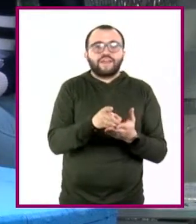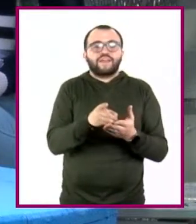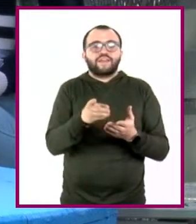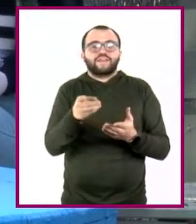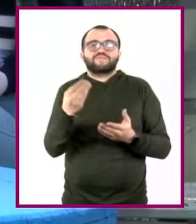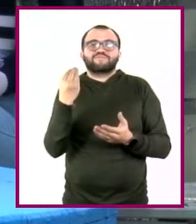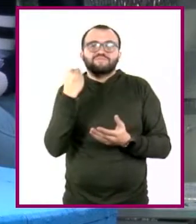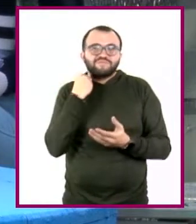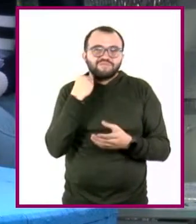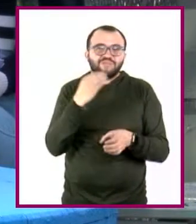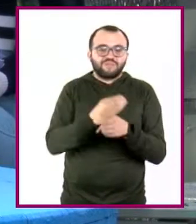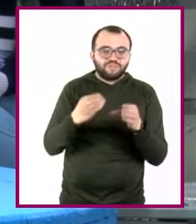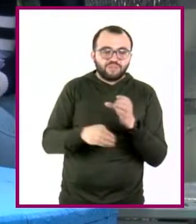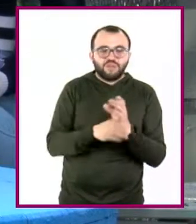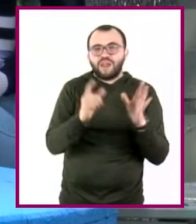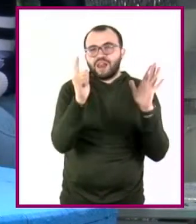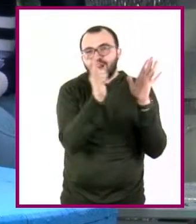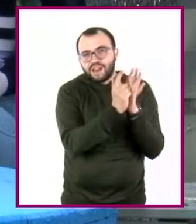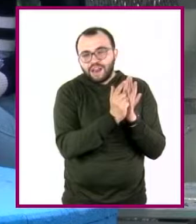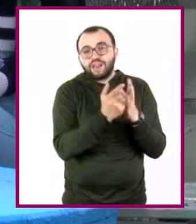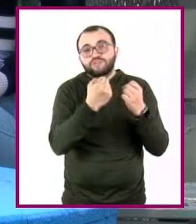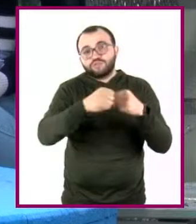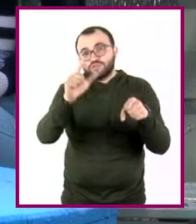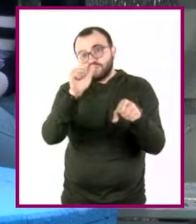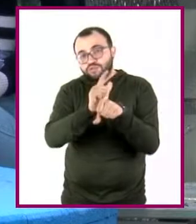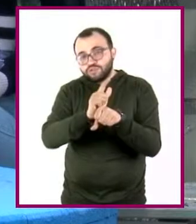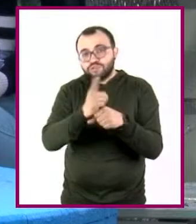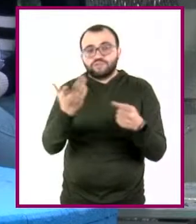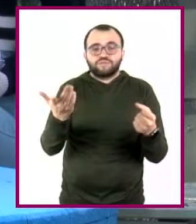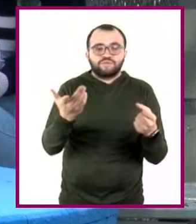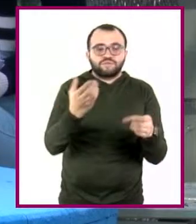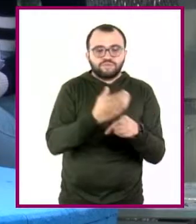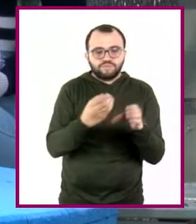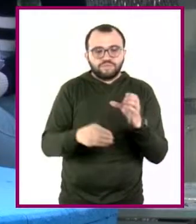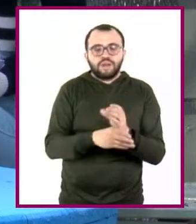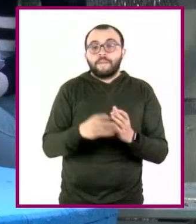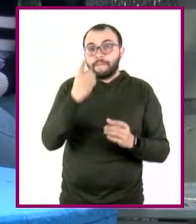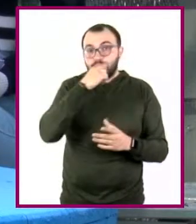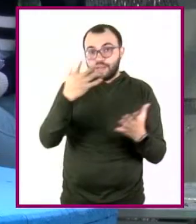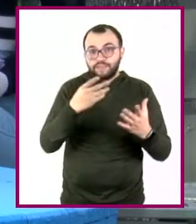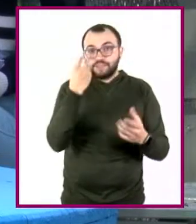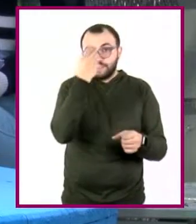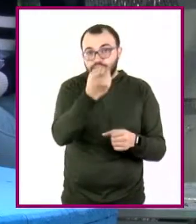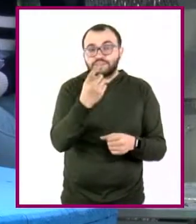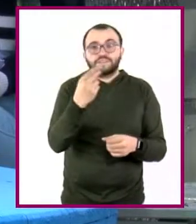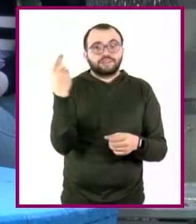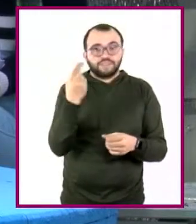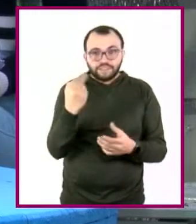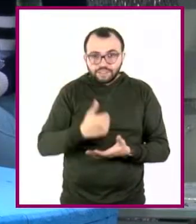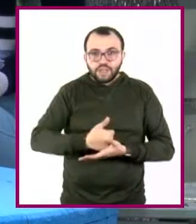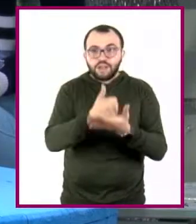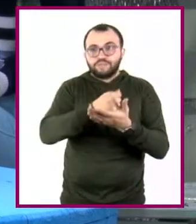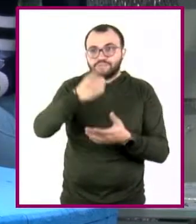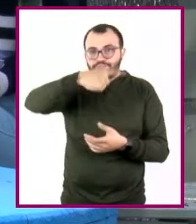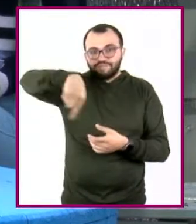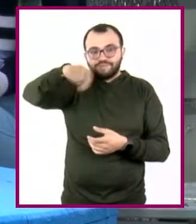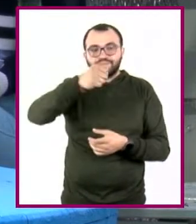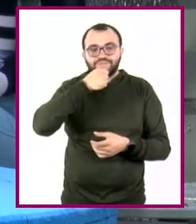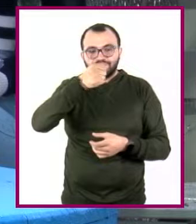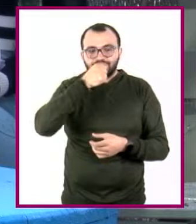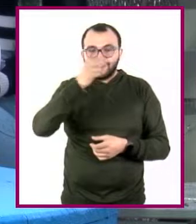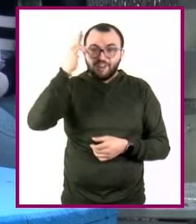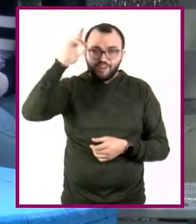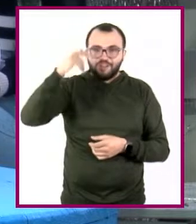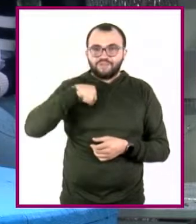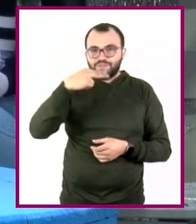Sociología, aunque no se limita solo a ello. Para llevar a cabo tal misión, necesitamos la ayuda de nuestros mejores reporteros. Hola,